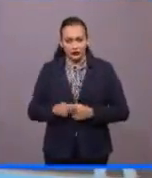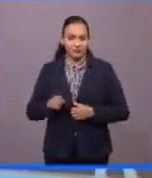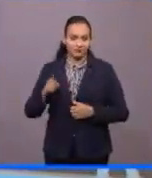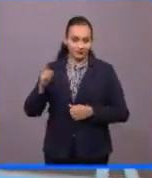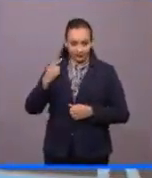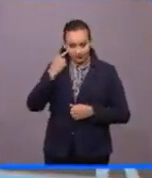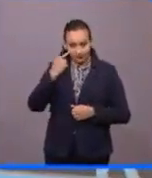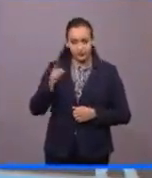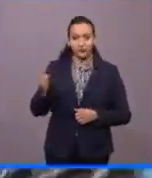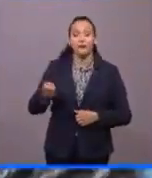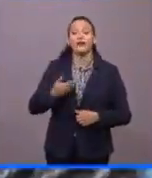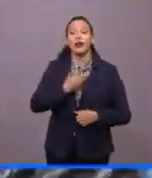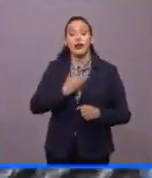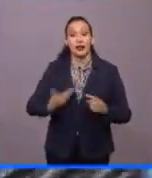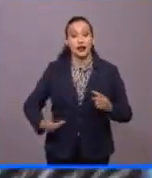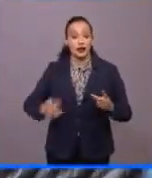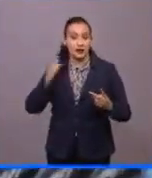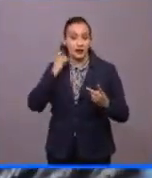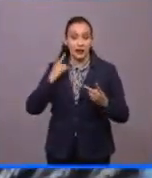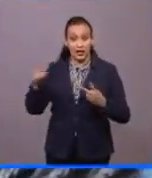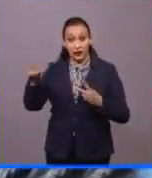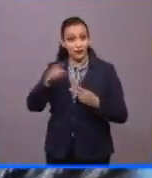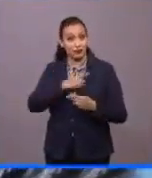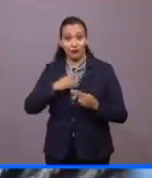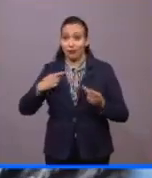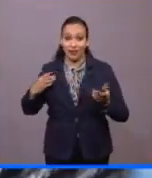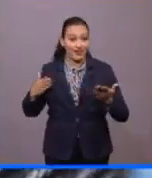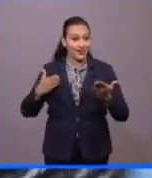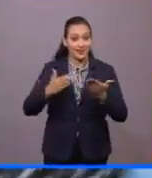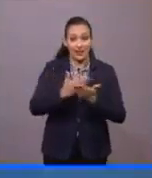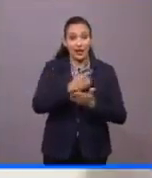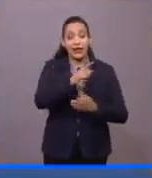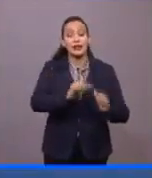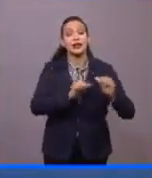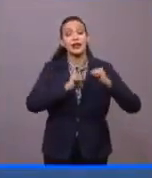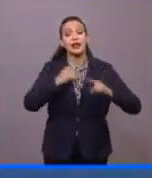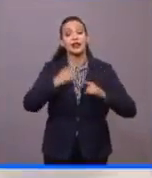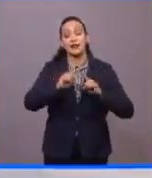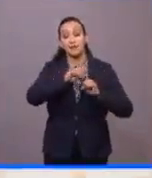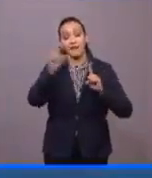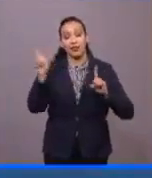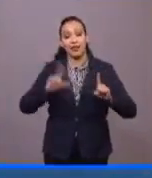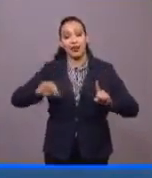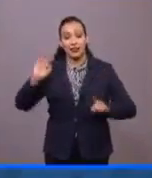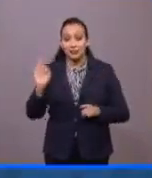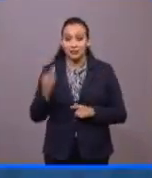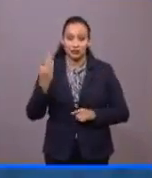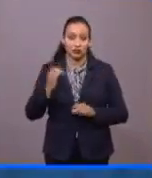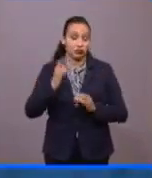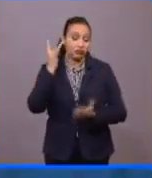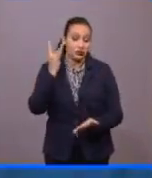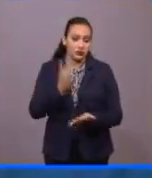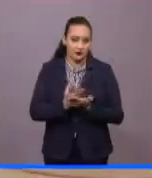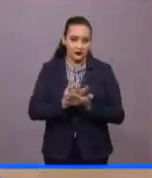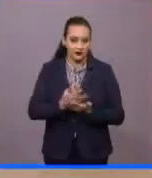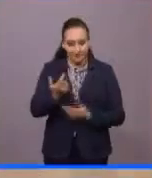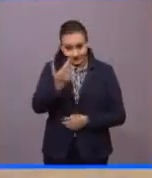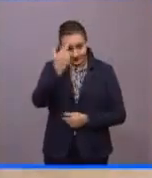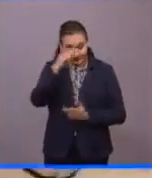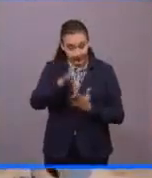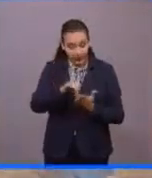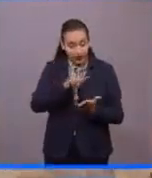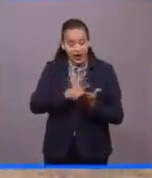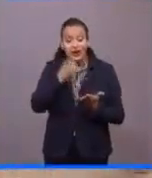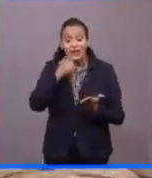y Ejecutivo de Coahuila invadieron competencias exclusivas de la Federación. Recordó que la Constitución reserva